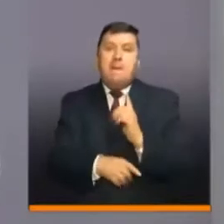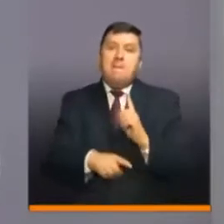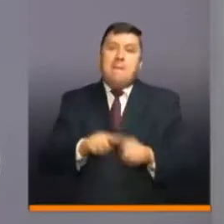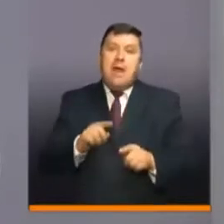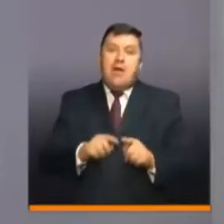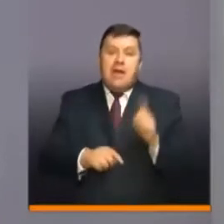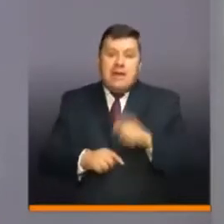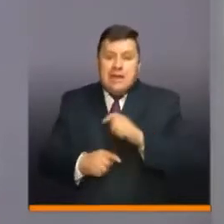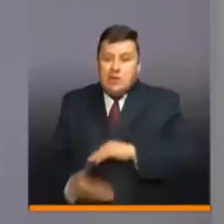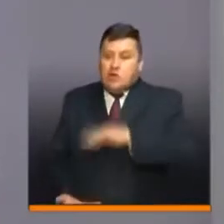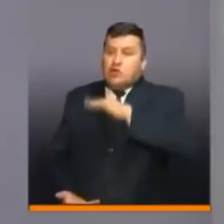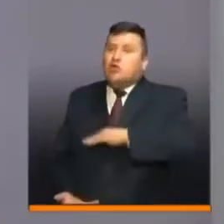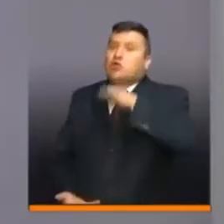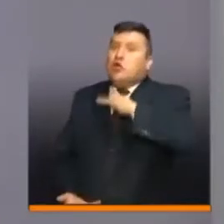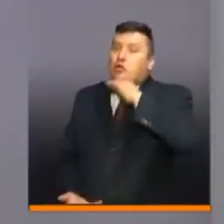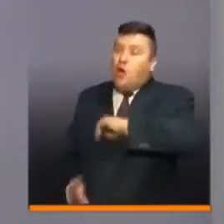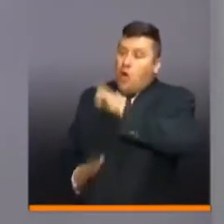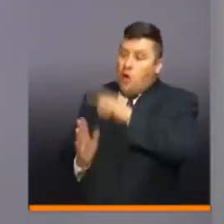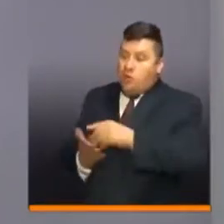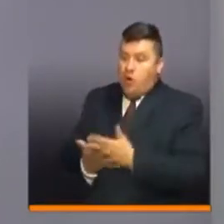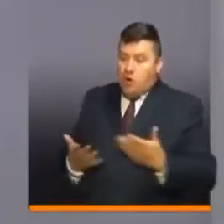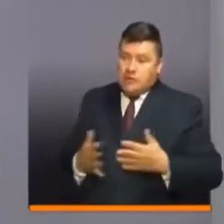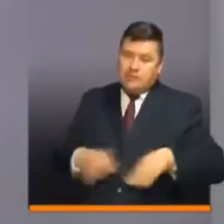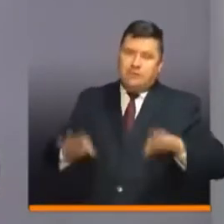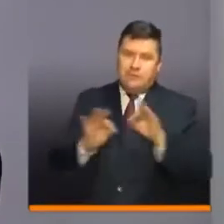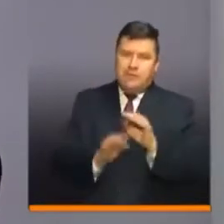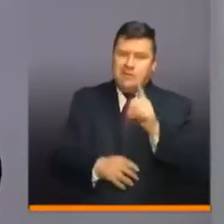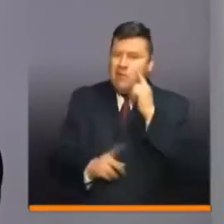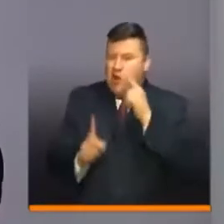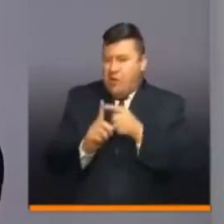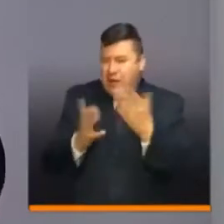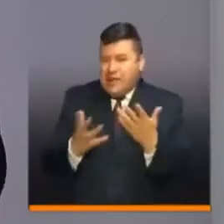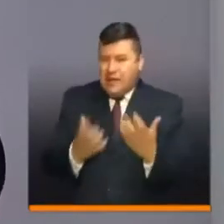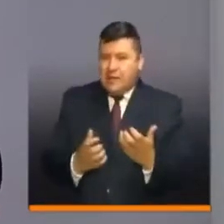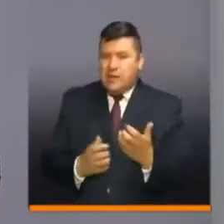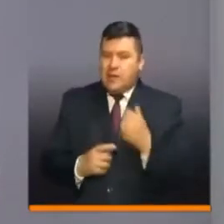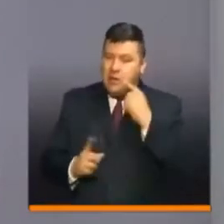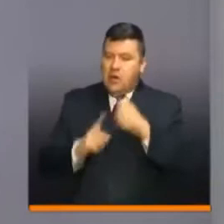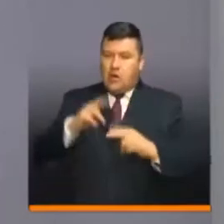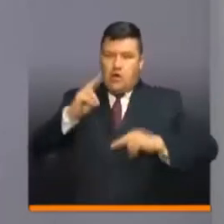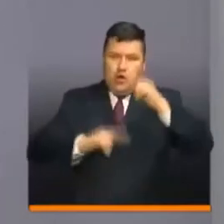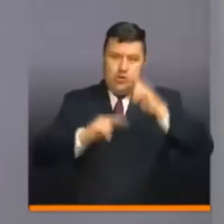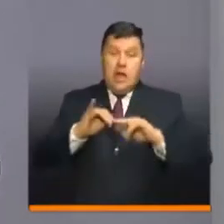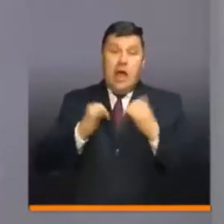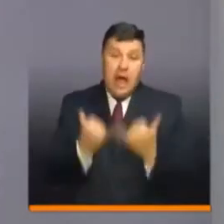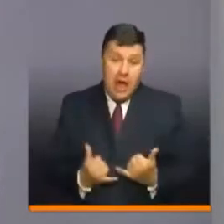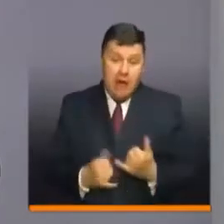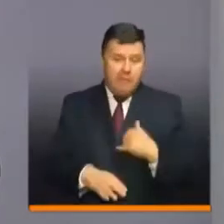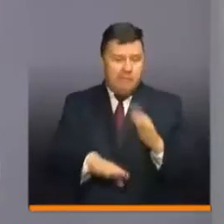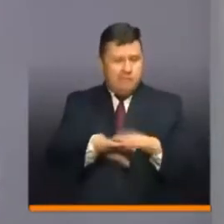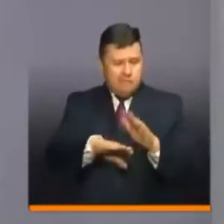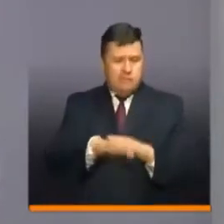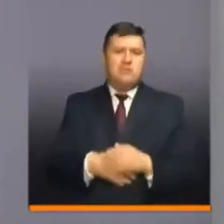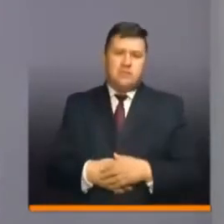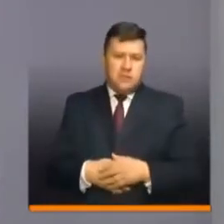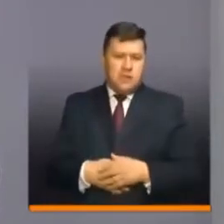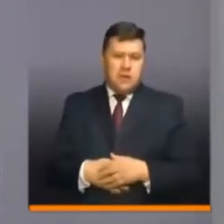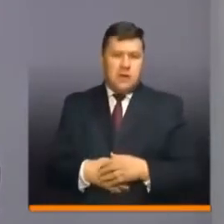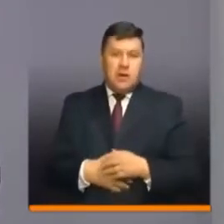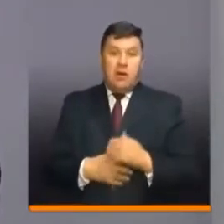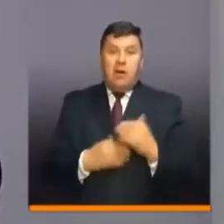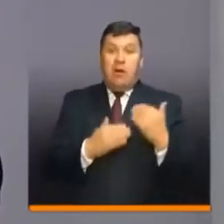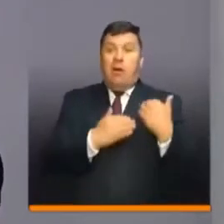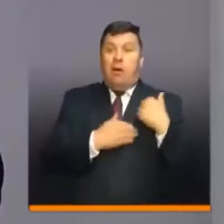de tener esos elementos tan importantes esa es la idea y lo que estamos construyendo acá ahora debo enfatizar que es un exime de